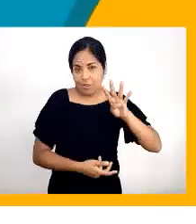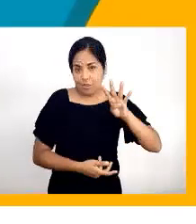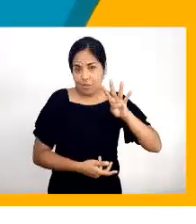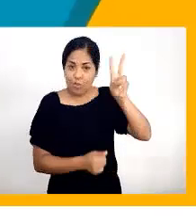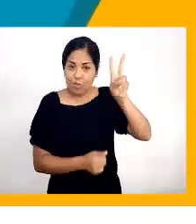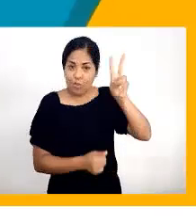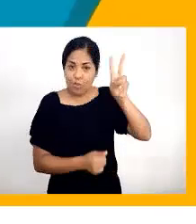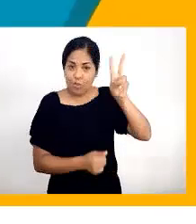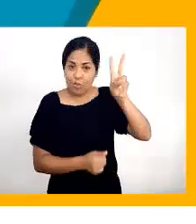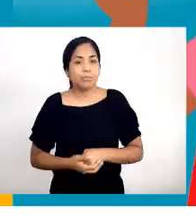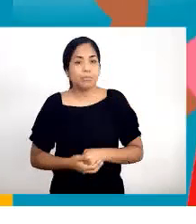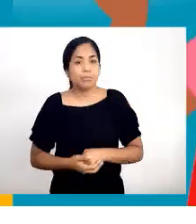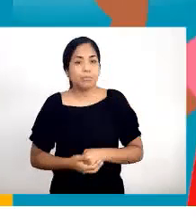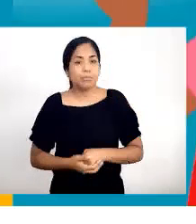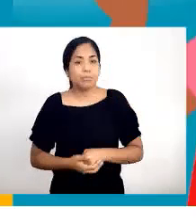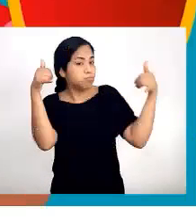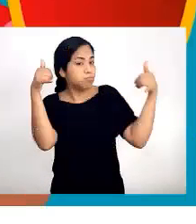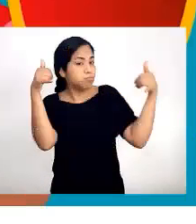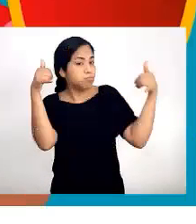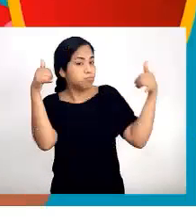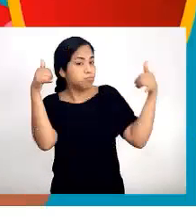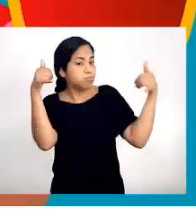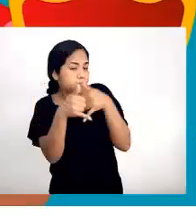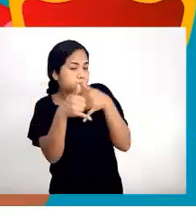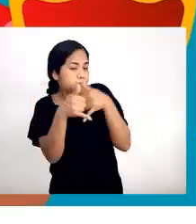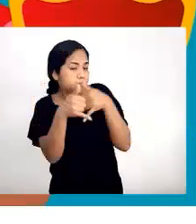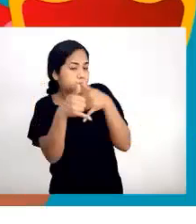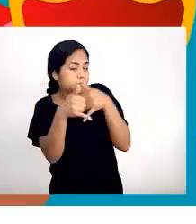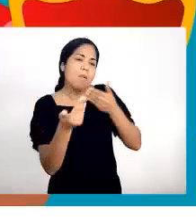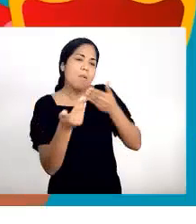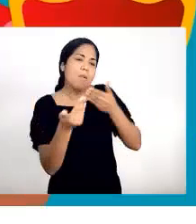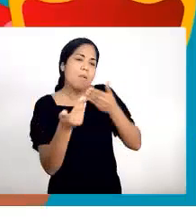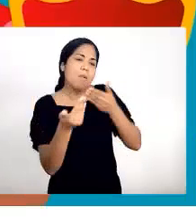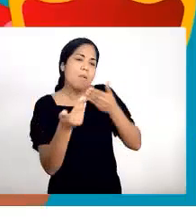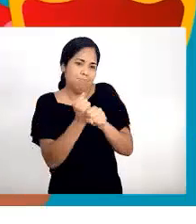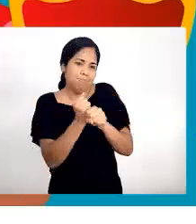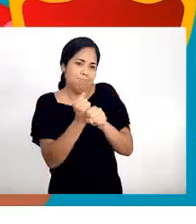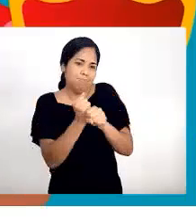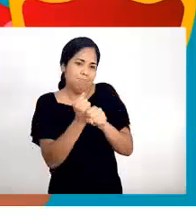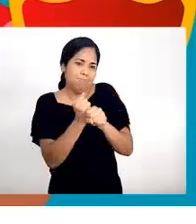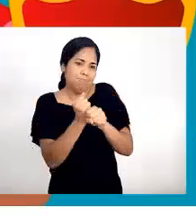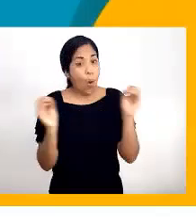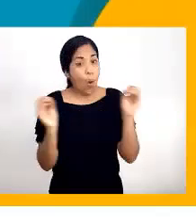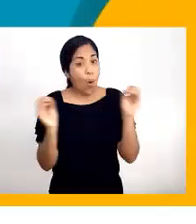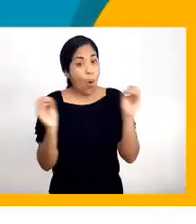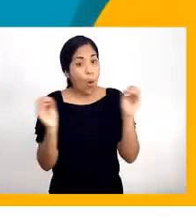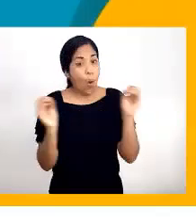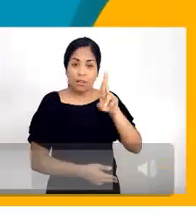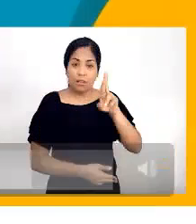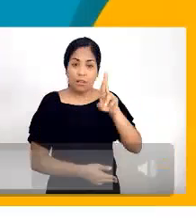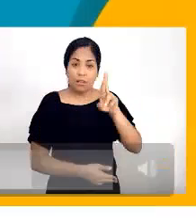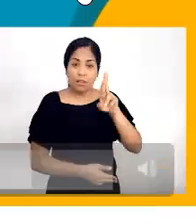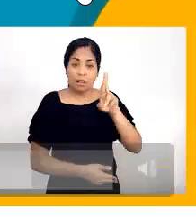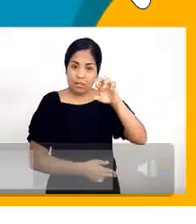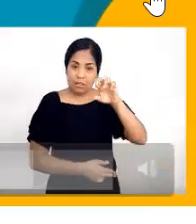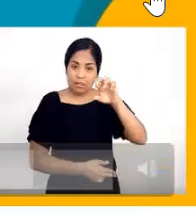01-422-4594 opción 2 para que una persona que conoce la fórmula de Salvaguarda te atienda con total confianza. También puedes comunicarte con